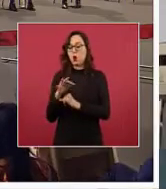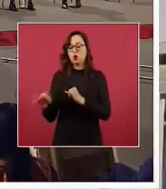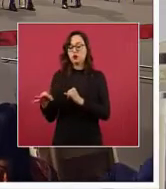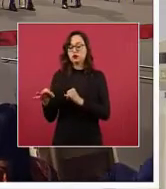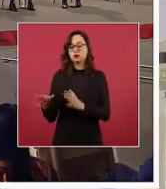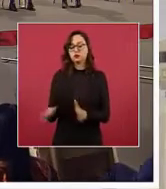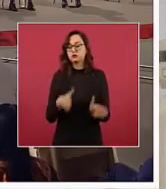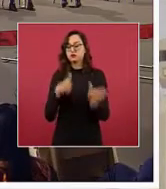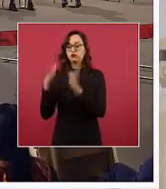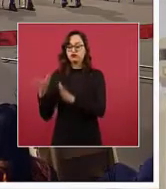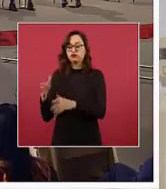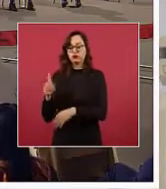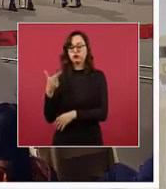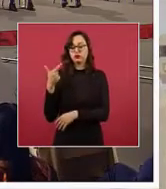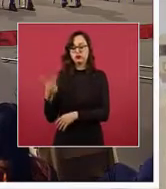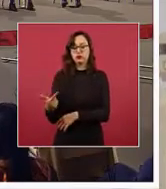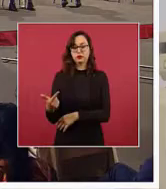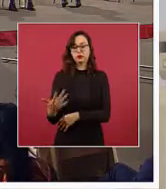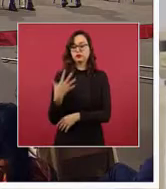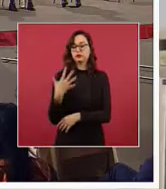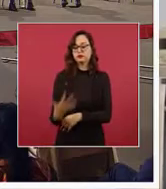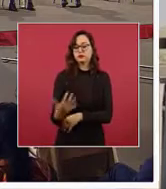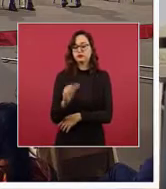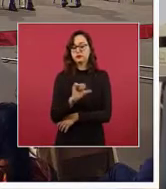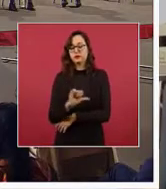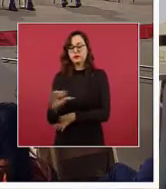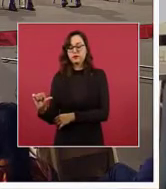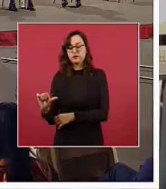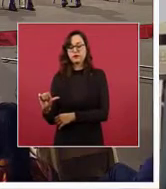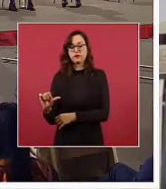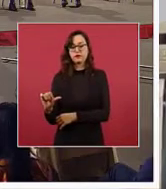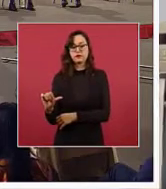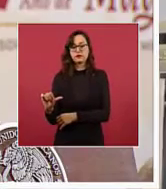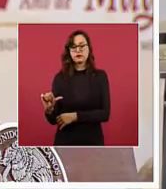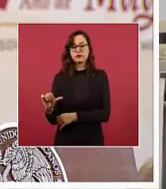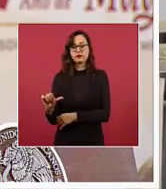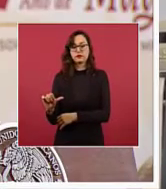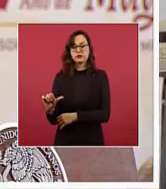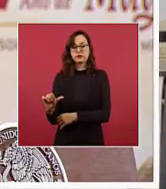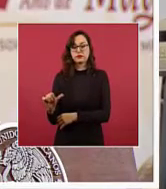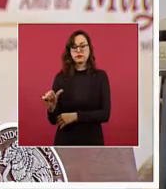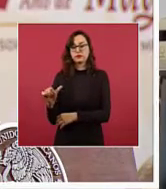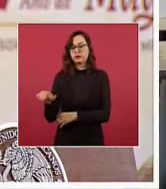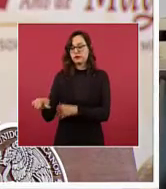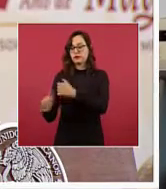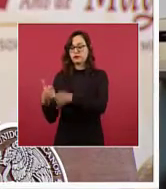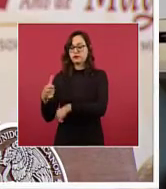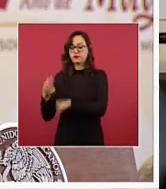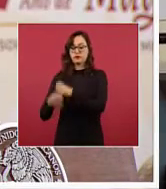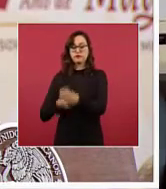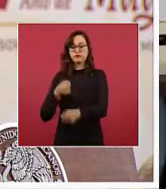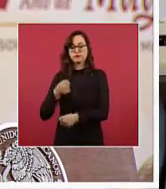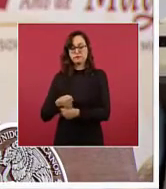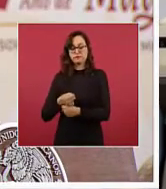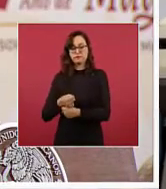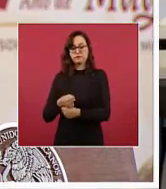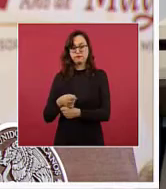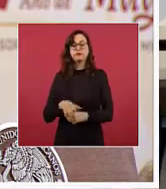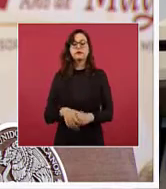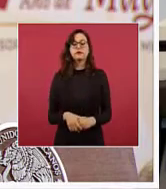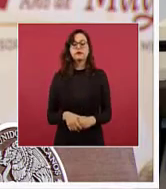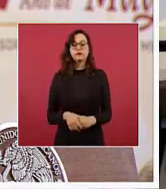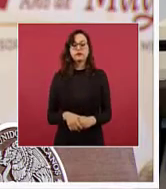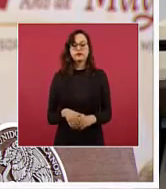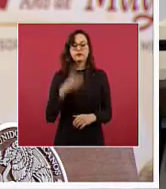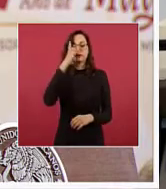el COVID-19 a las niñas y niños de 5 a 11 años de edad con el biológico de Pfizer. Si